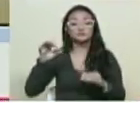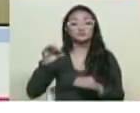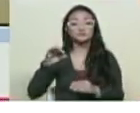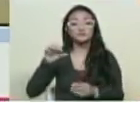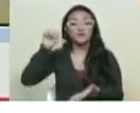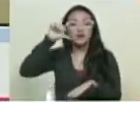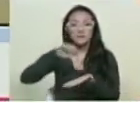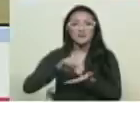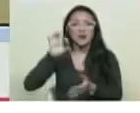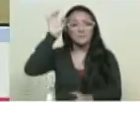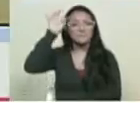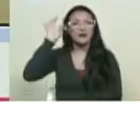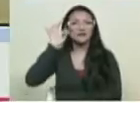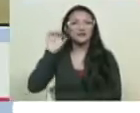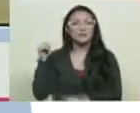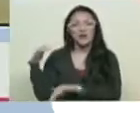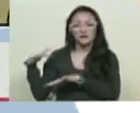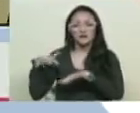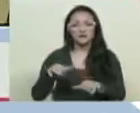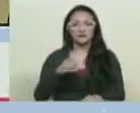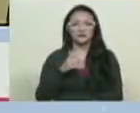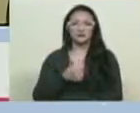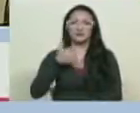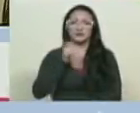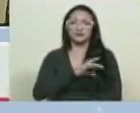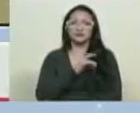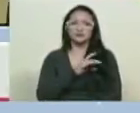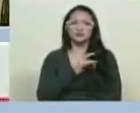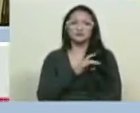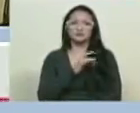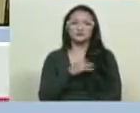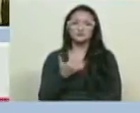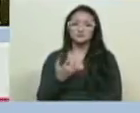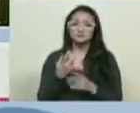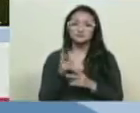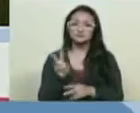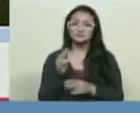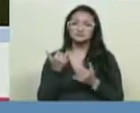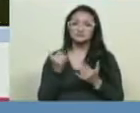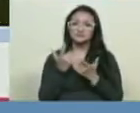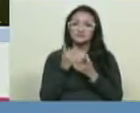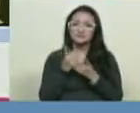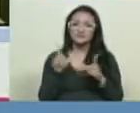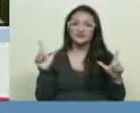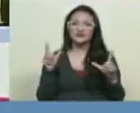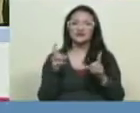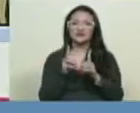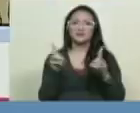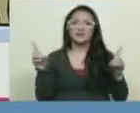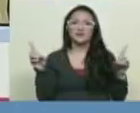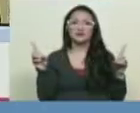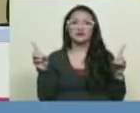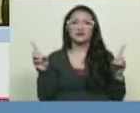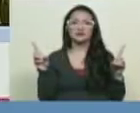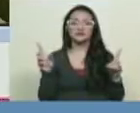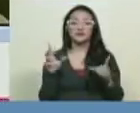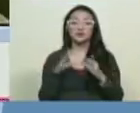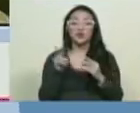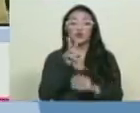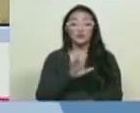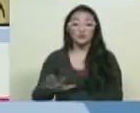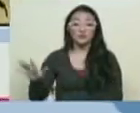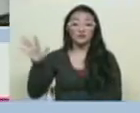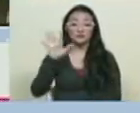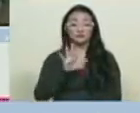generar más invasiones, más guerras, más dolor, aquí en Venezuela estamos en libertad, estamos en democracia y estamos construyendo los venezolanos y